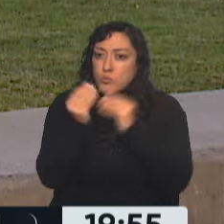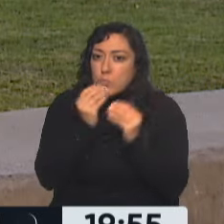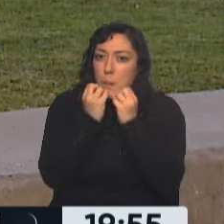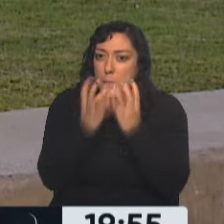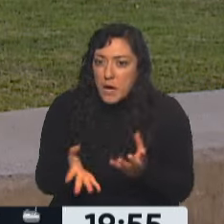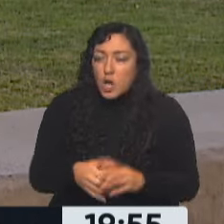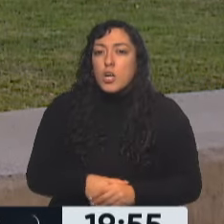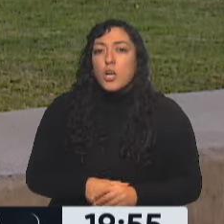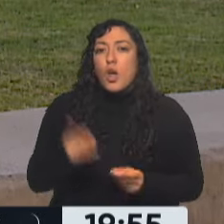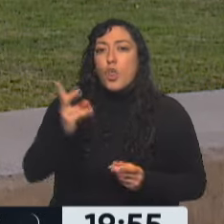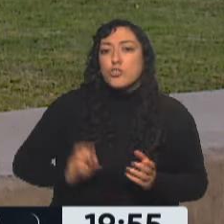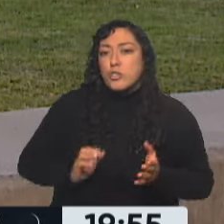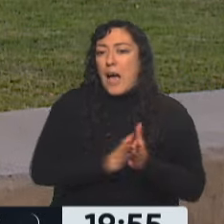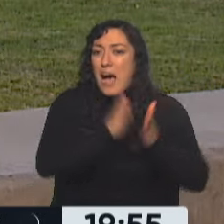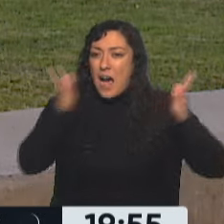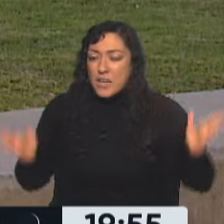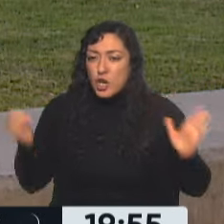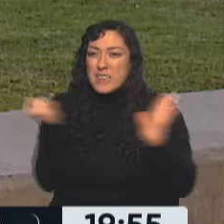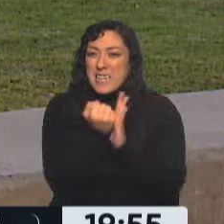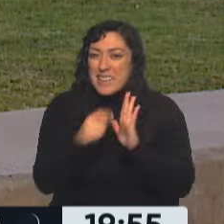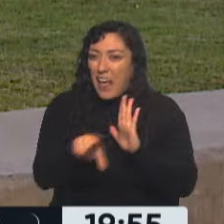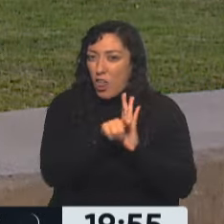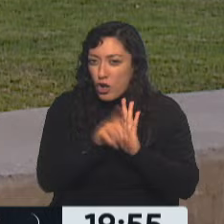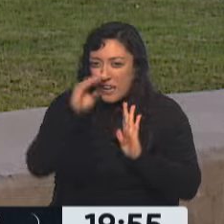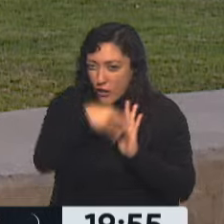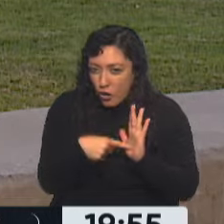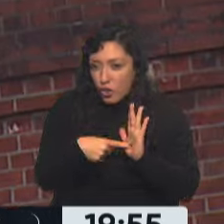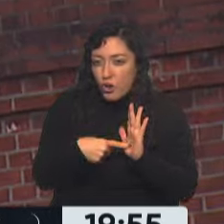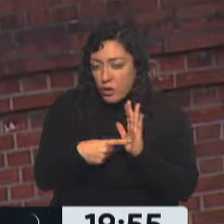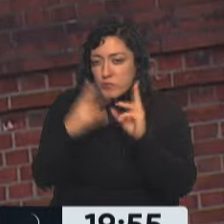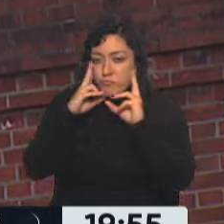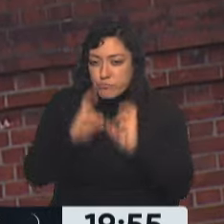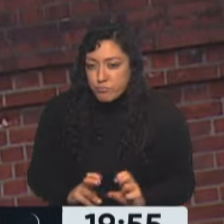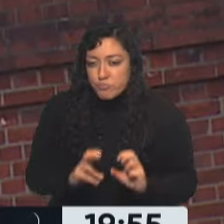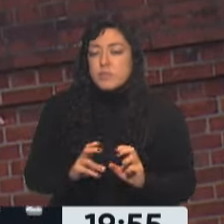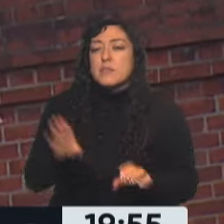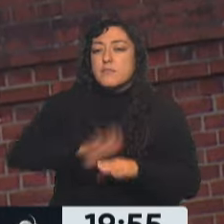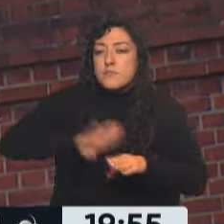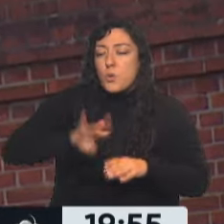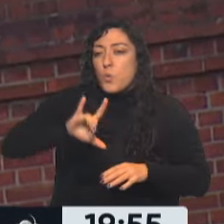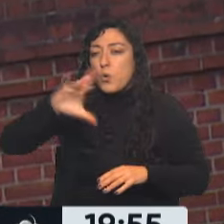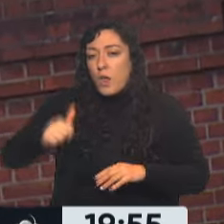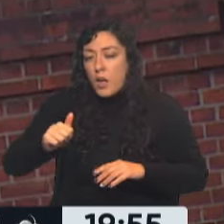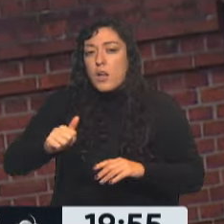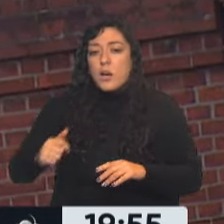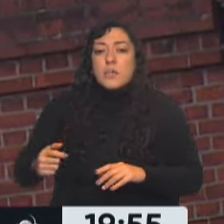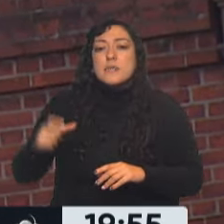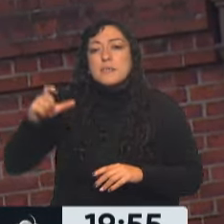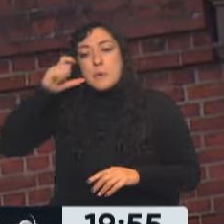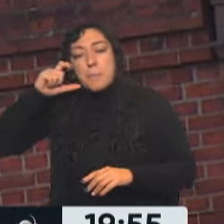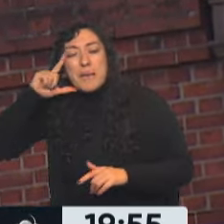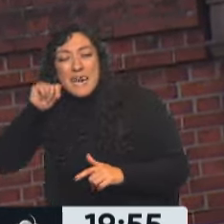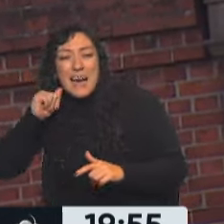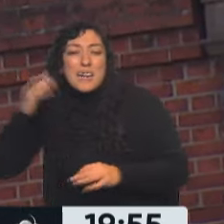casi 2 años de la implementación del etiquetado frontal, el Observatorio de la Deuda Social Argentina de la UCA, en colaboración con el CPEA y la Carrera